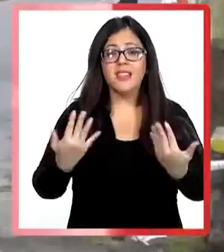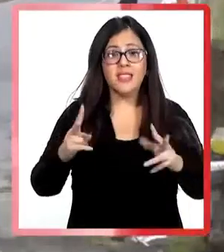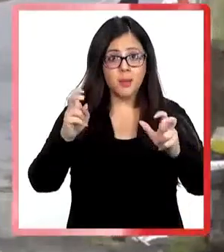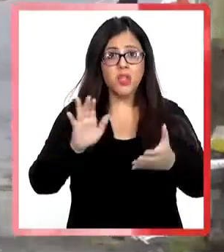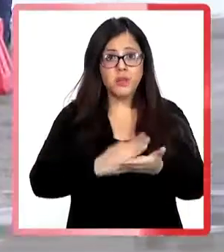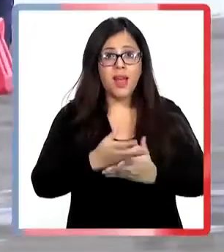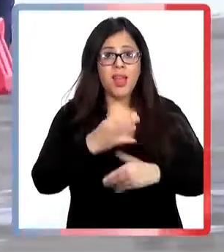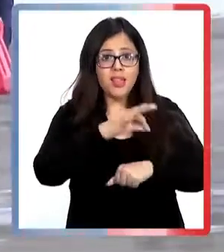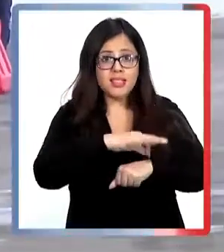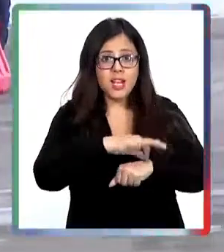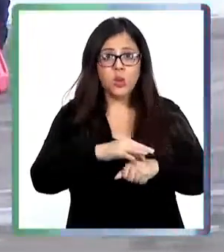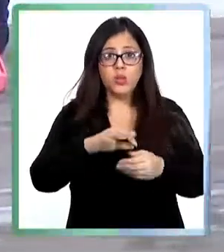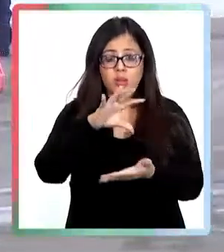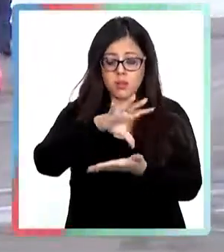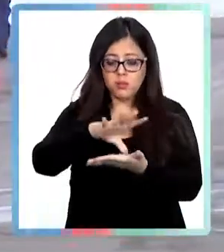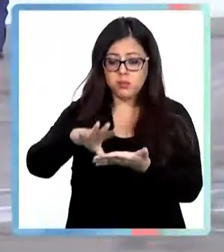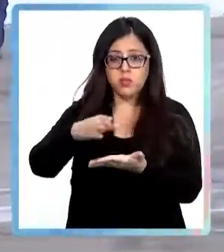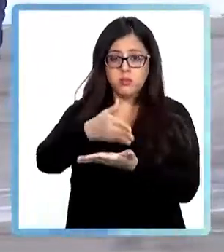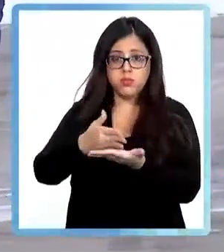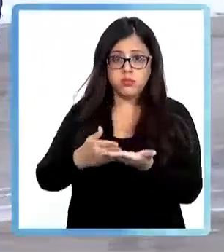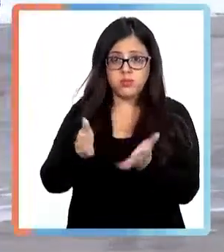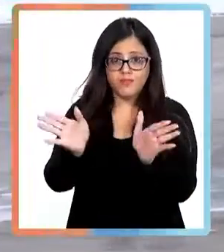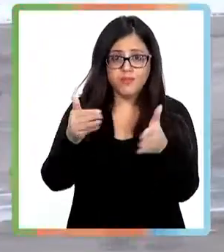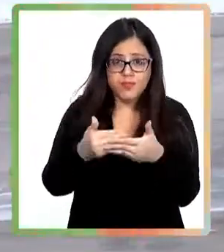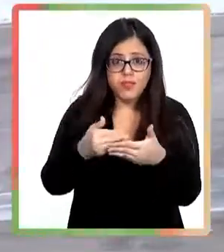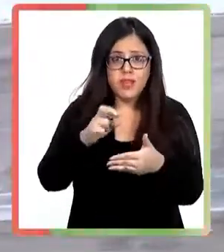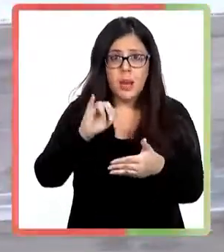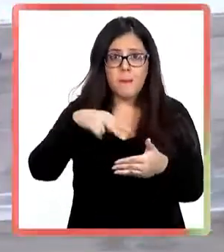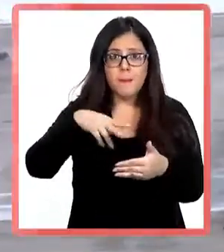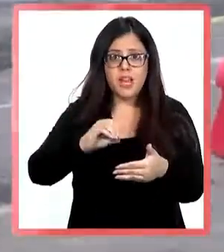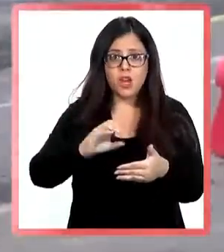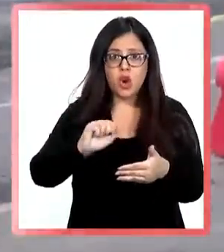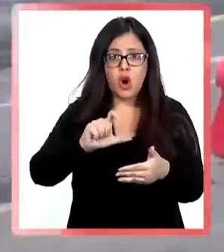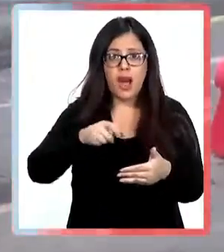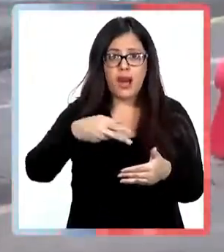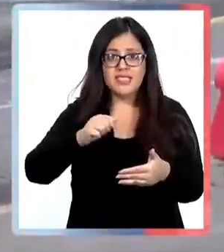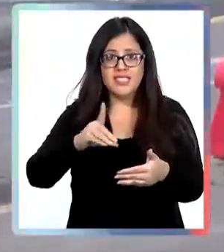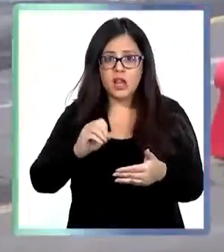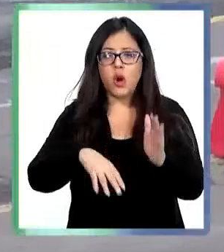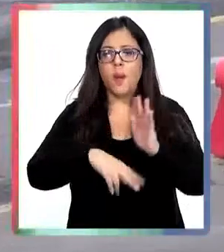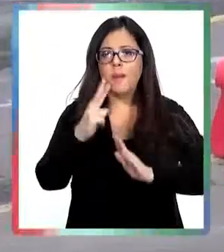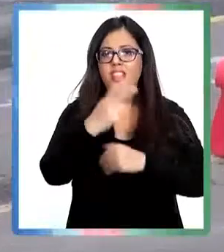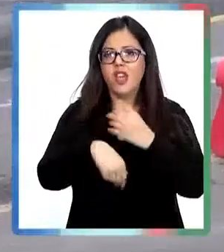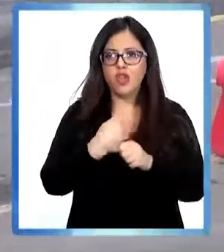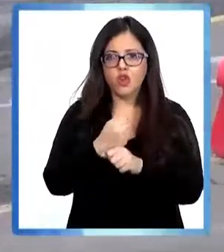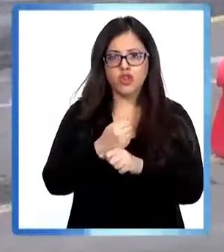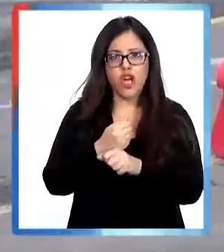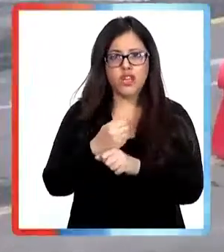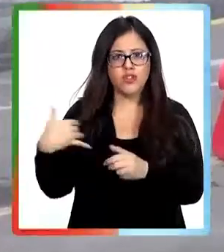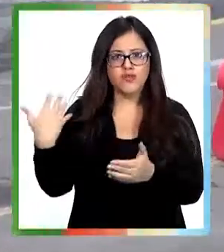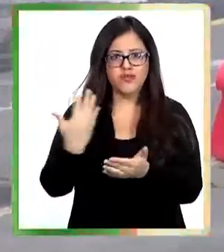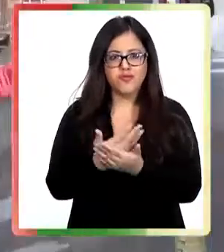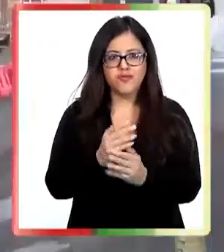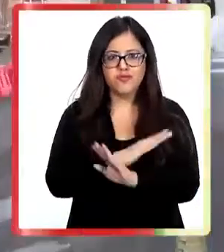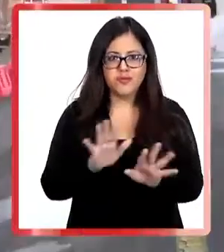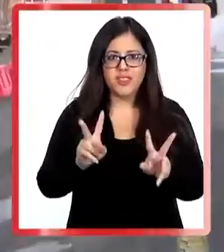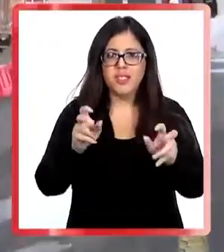paso fronterizo Pino Achado estuvo cerrado más de 2 años para el tránsito de vehículos particulares y